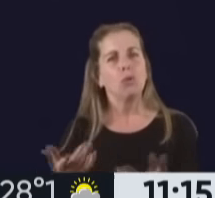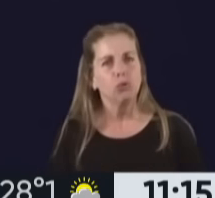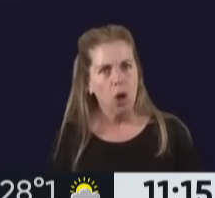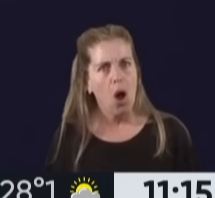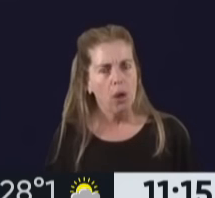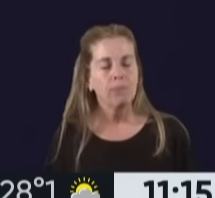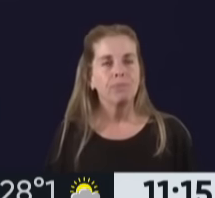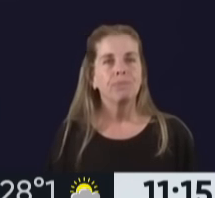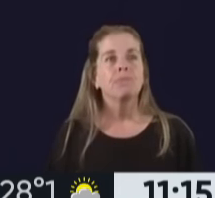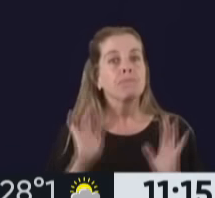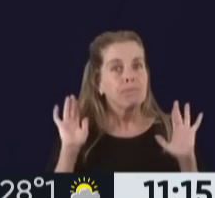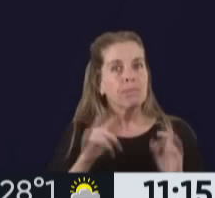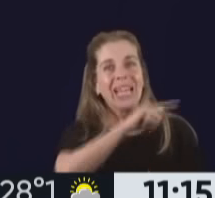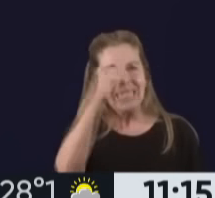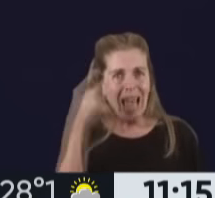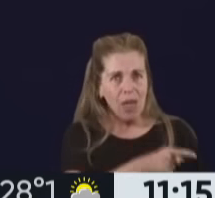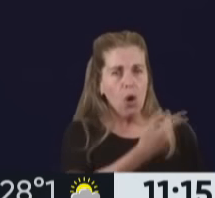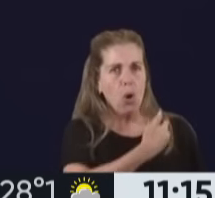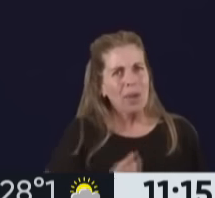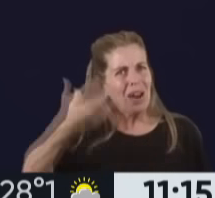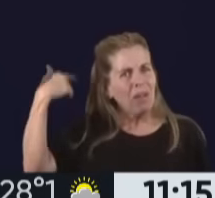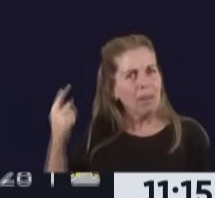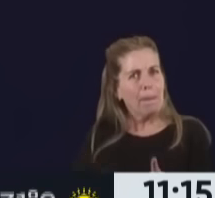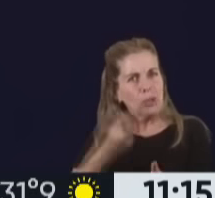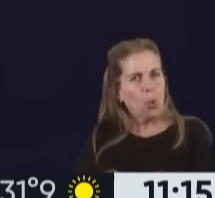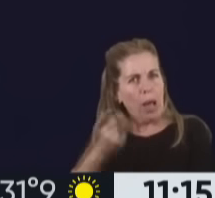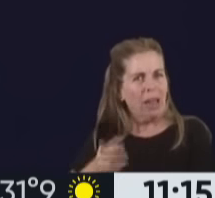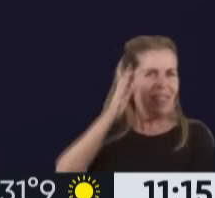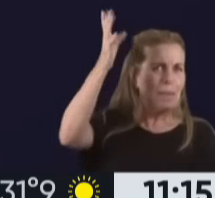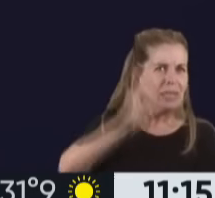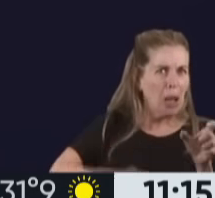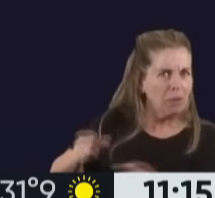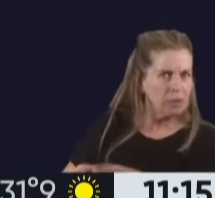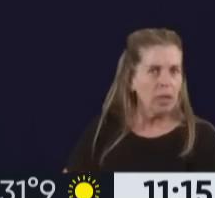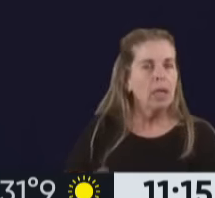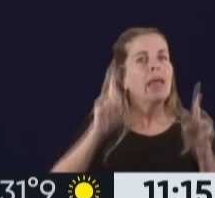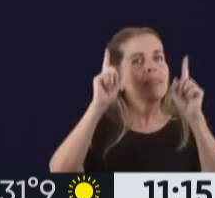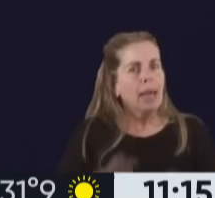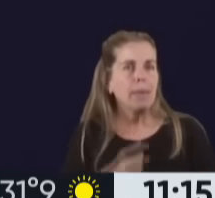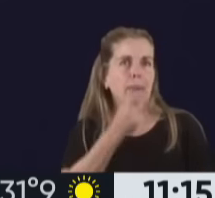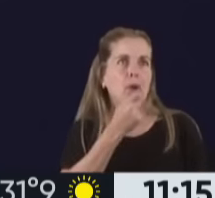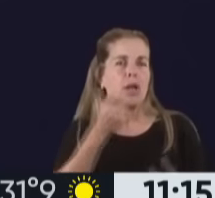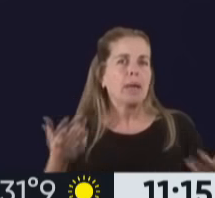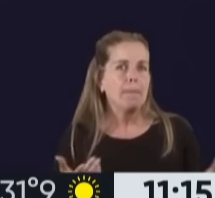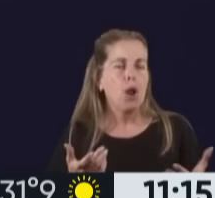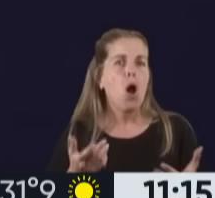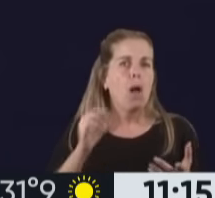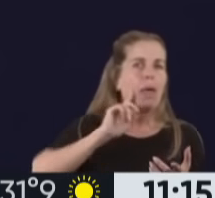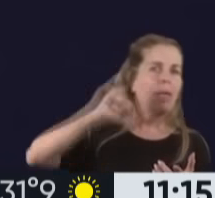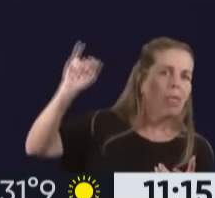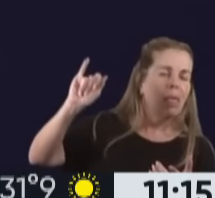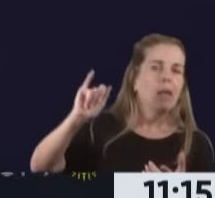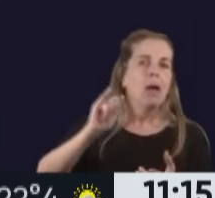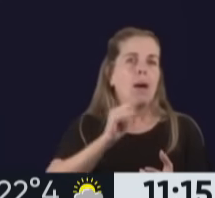llegó el afán persecutorio del Estado depredador que llegamos al extremo de que se informaban al Estado las compras del supermercado que alcanzaban